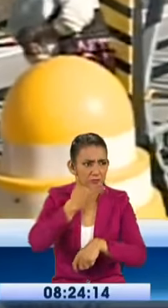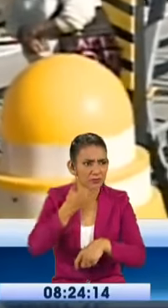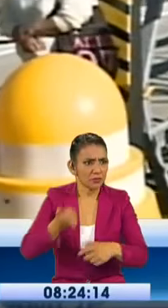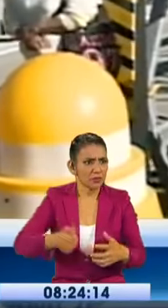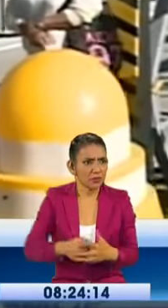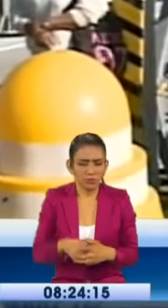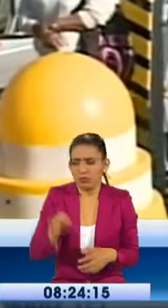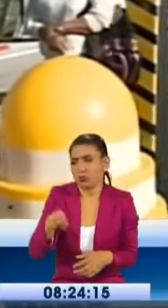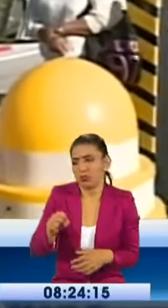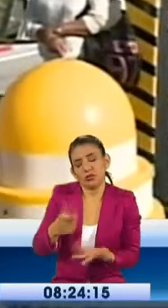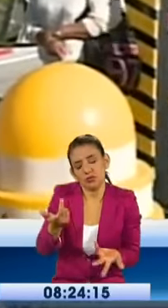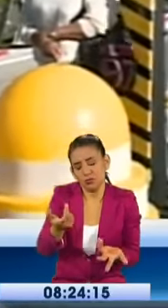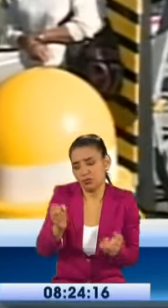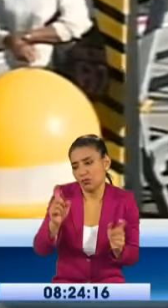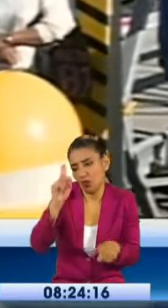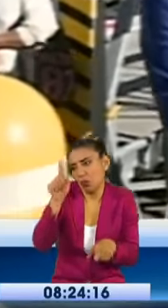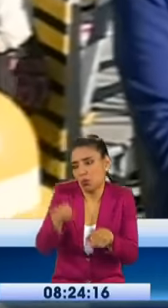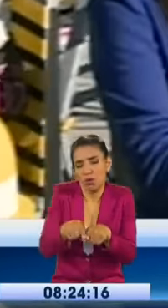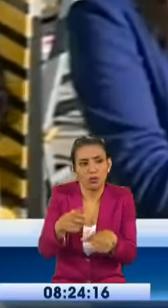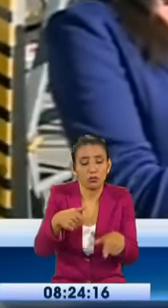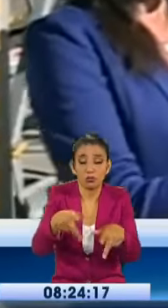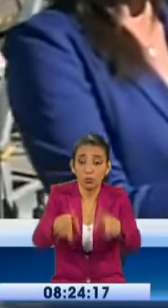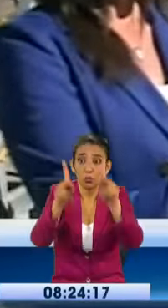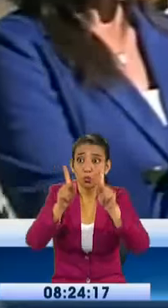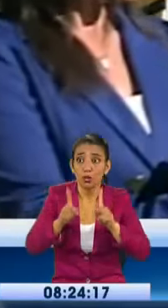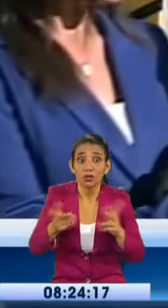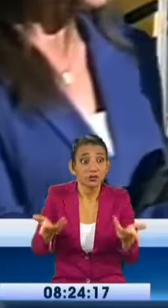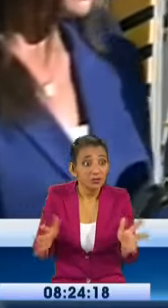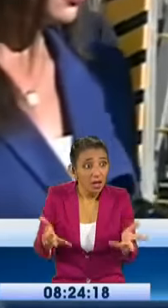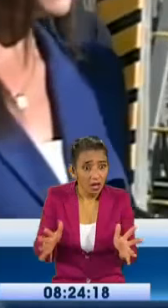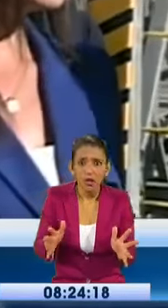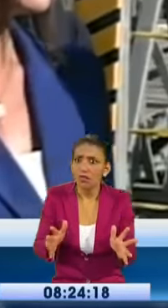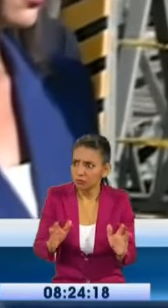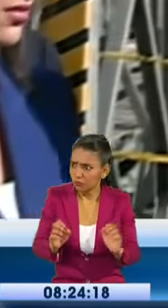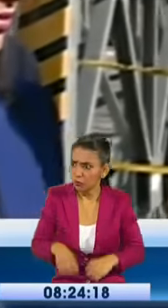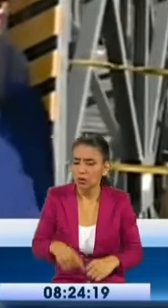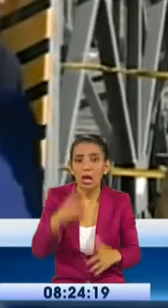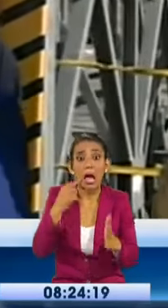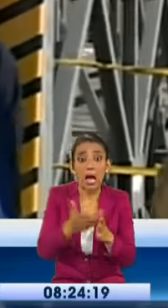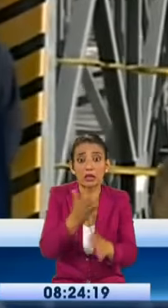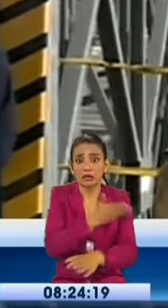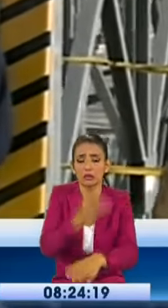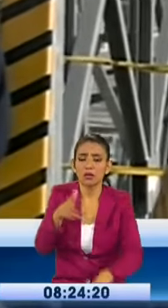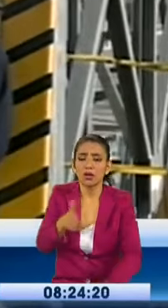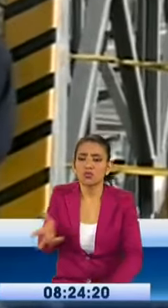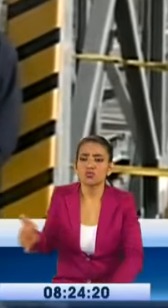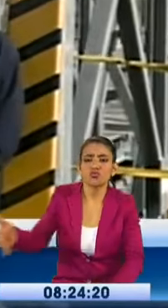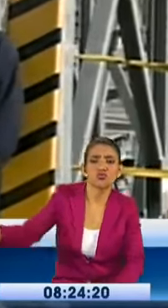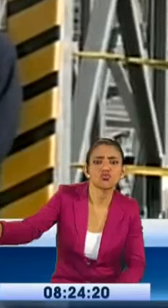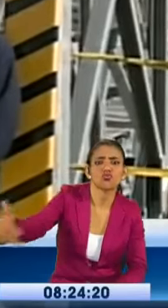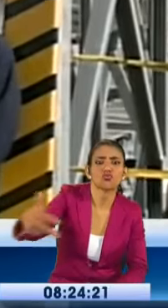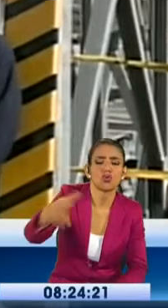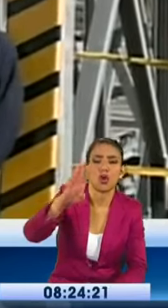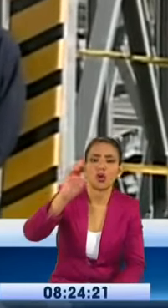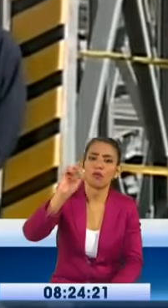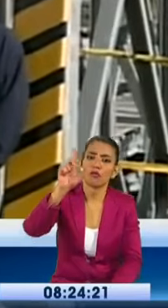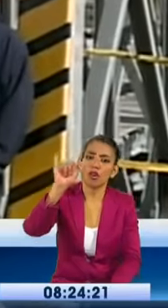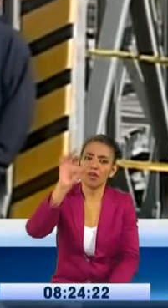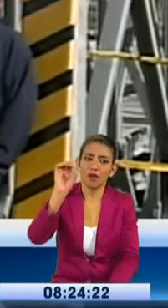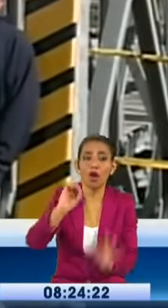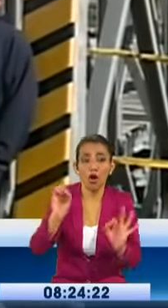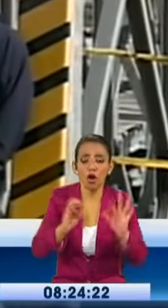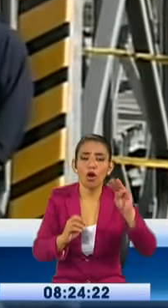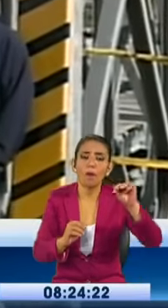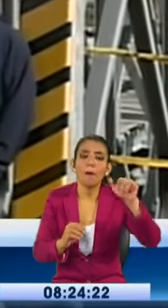Por supuesto, sin este puente los vecinos y vecinas tenían que dar una gran vuelta para poder ir tanto a la Simón Bolívar como a la Maldonado,